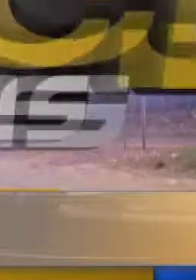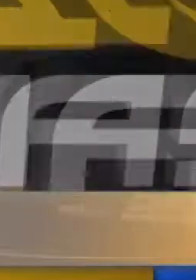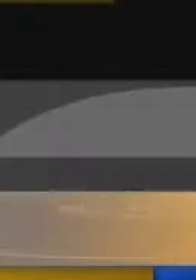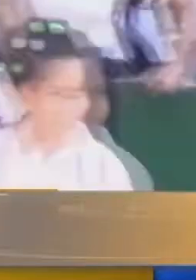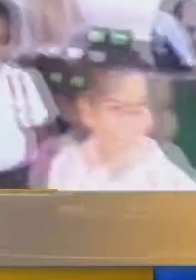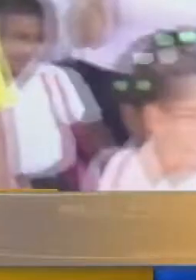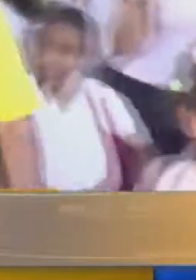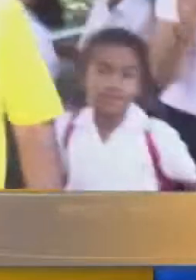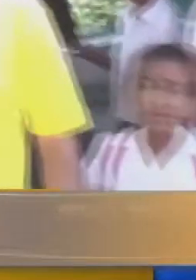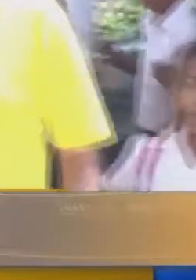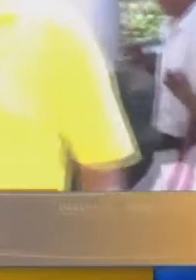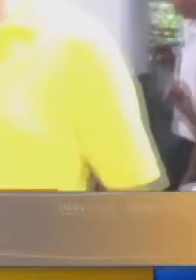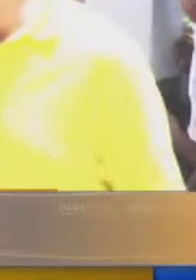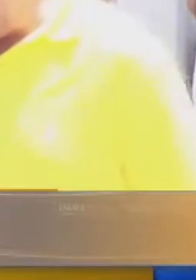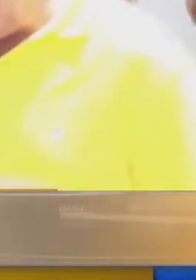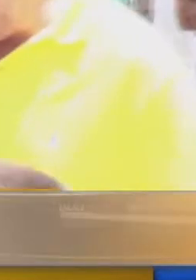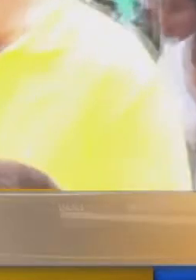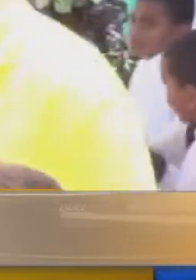sociedad.